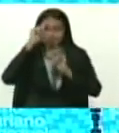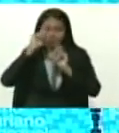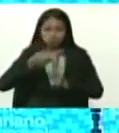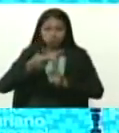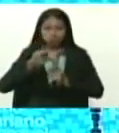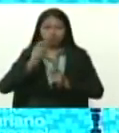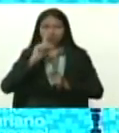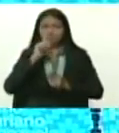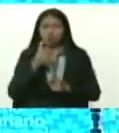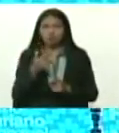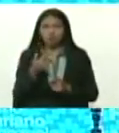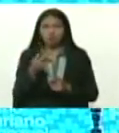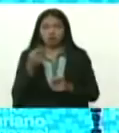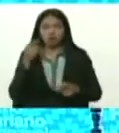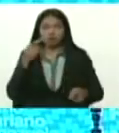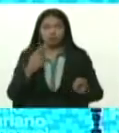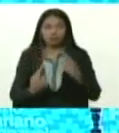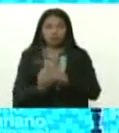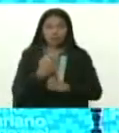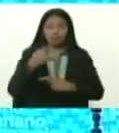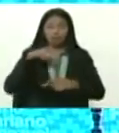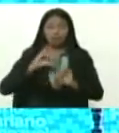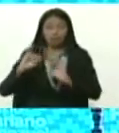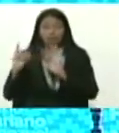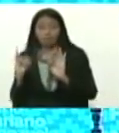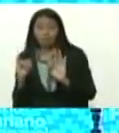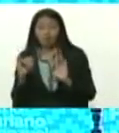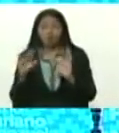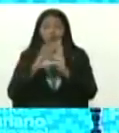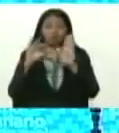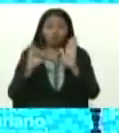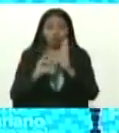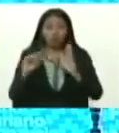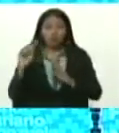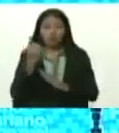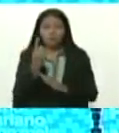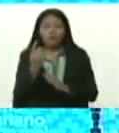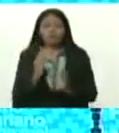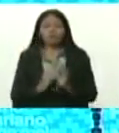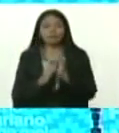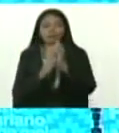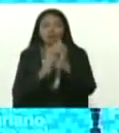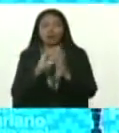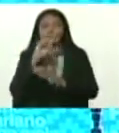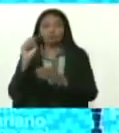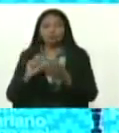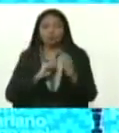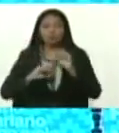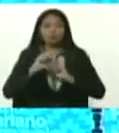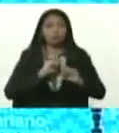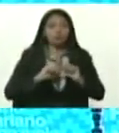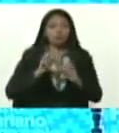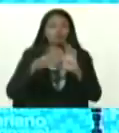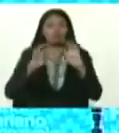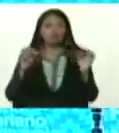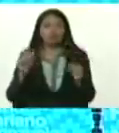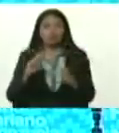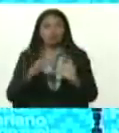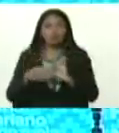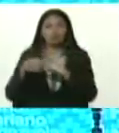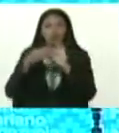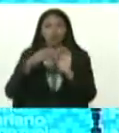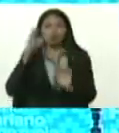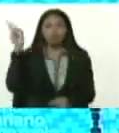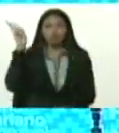Si no, que se lo demanden. Quedan ustedes constituidos como la primera dirección nacional del Movimiento Indígena Unido